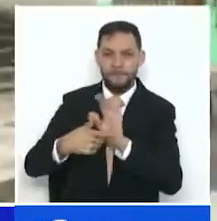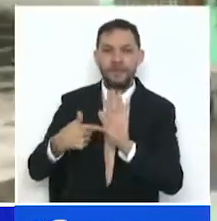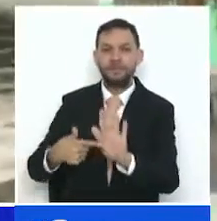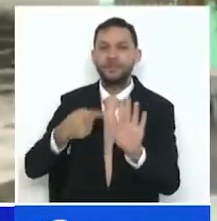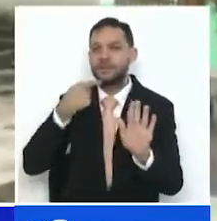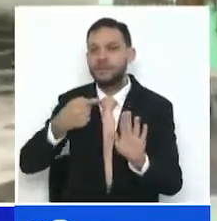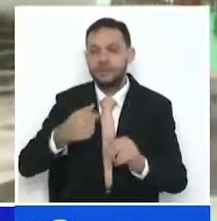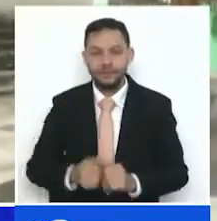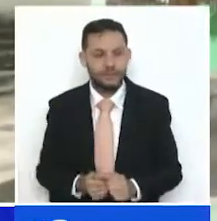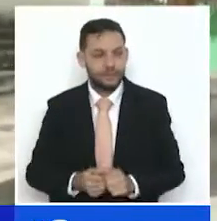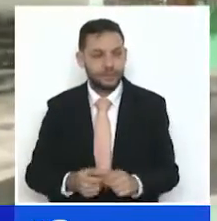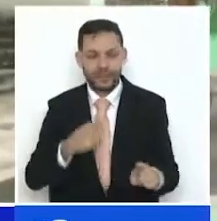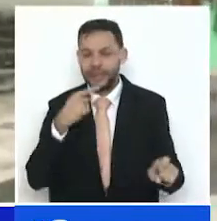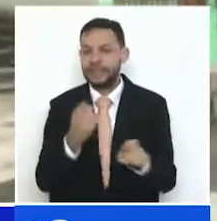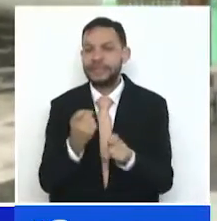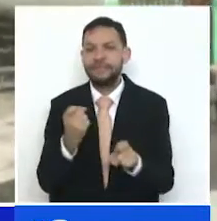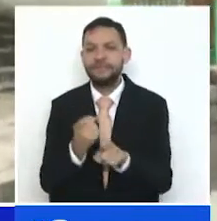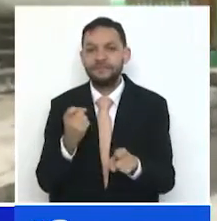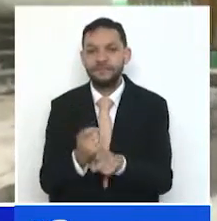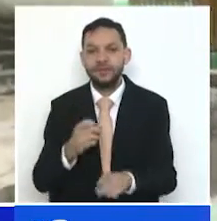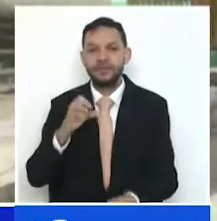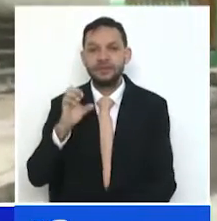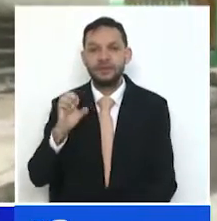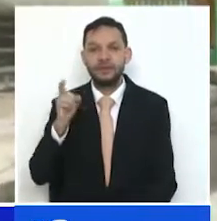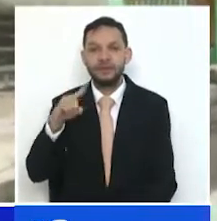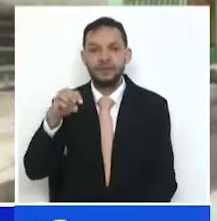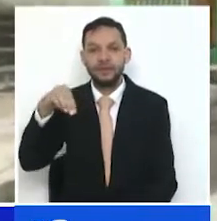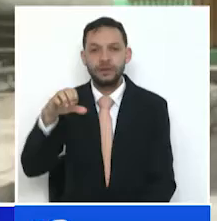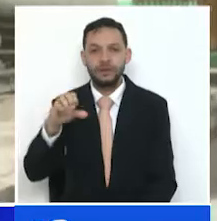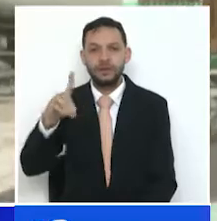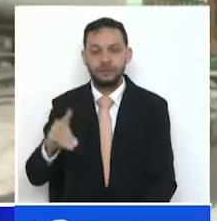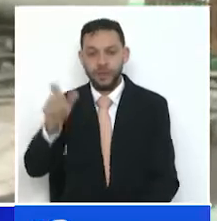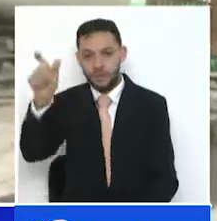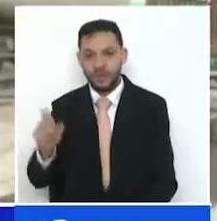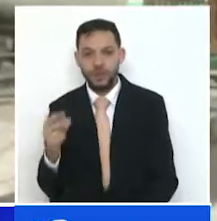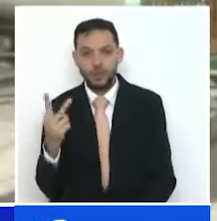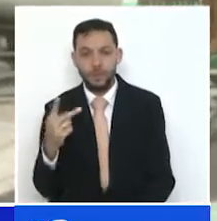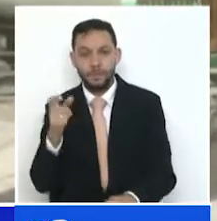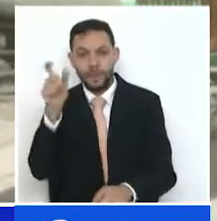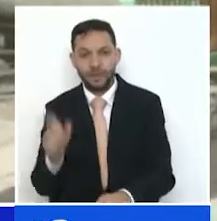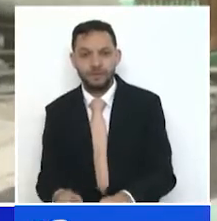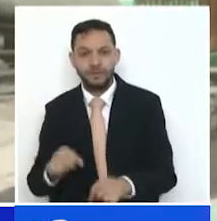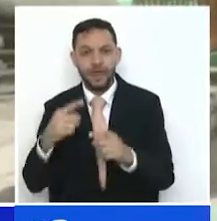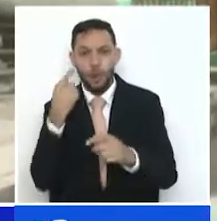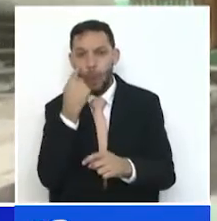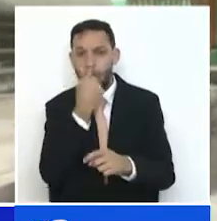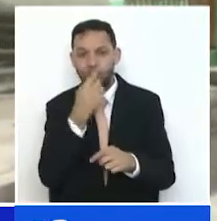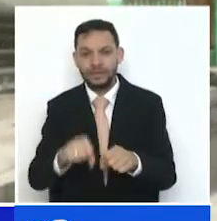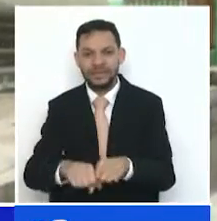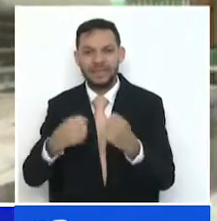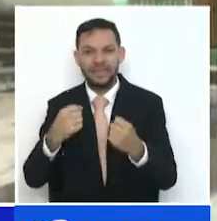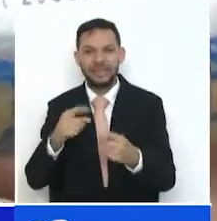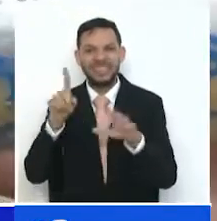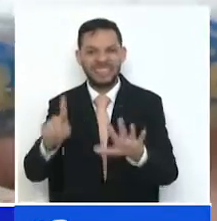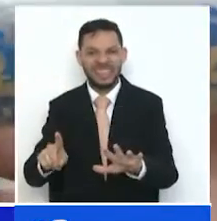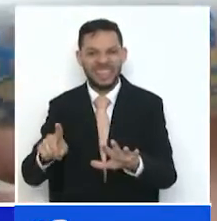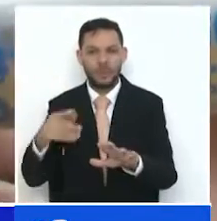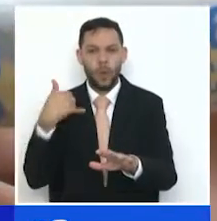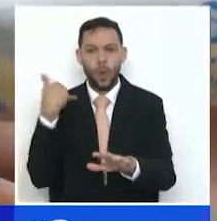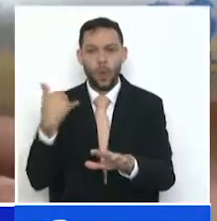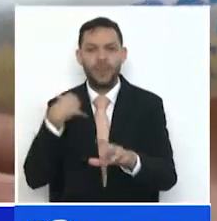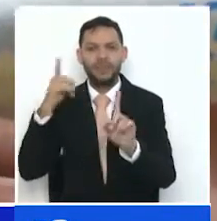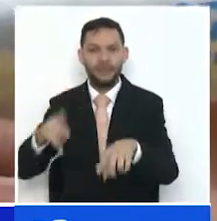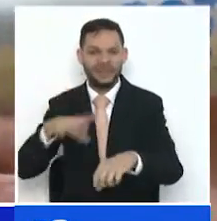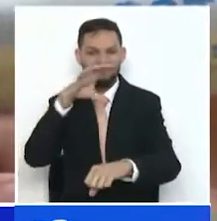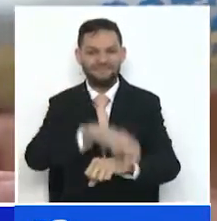detenciones arbitrarias por parte del ESMA y la policía, 2 personas con lesión ocular, 6 menores gaseados al interior de viviendas. Una vez